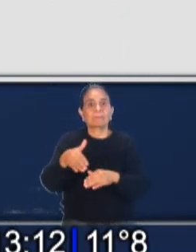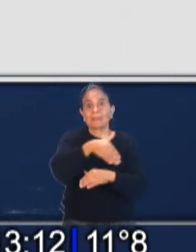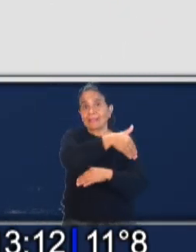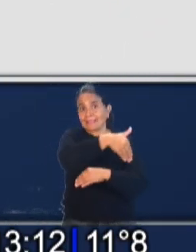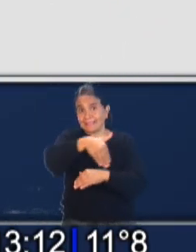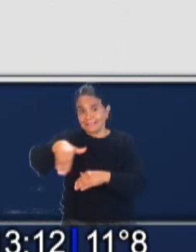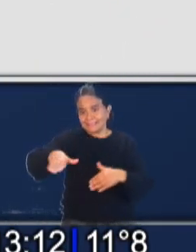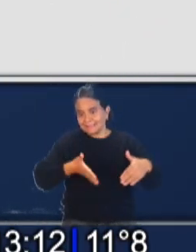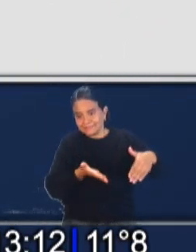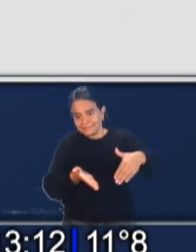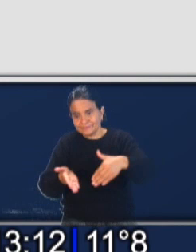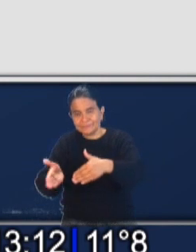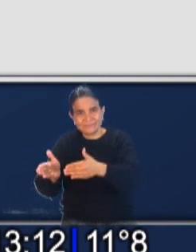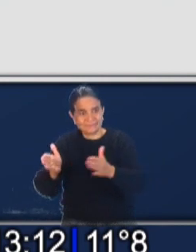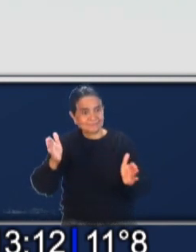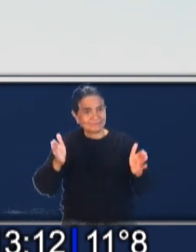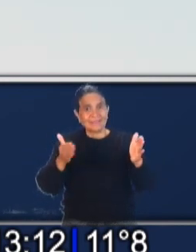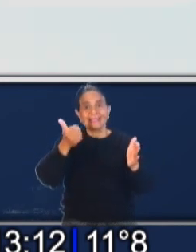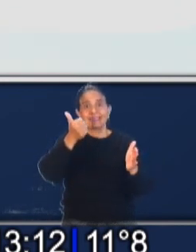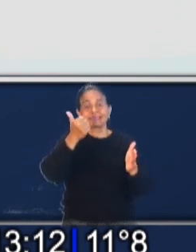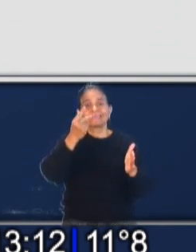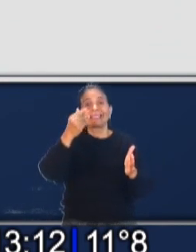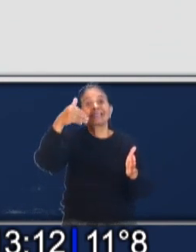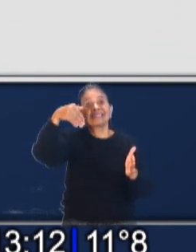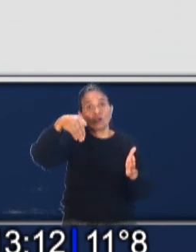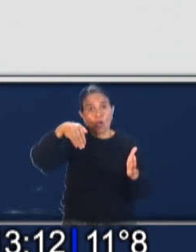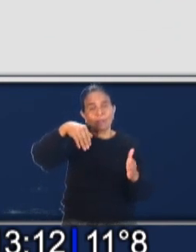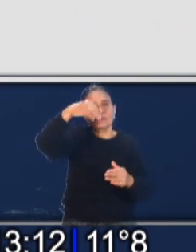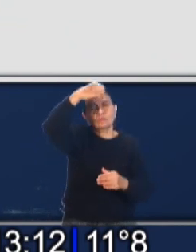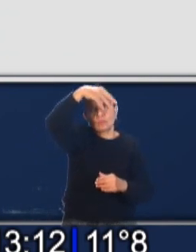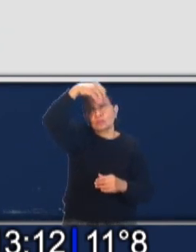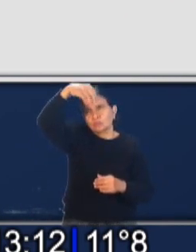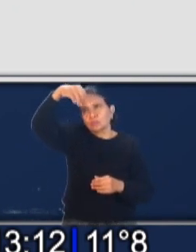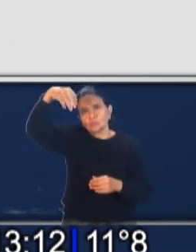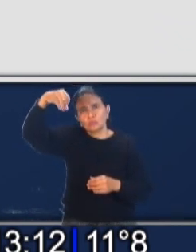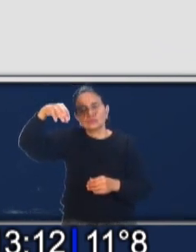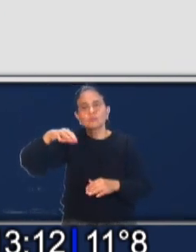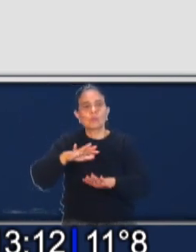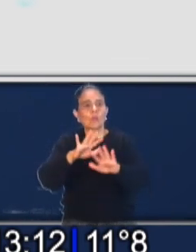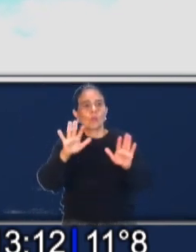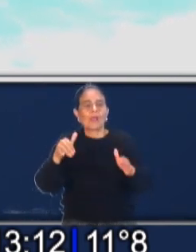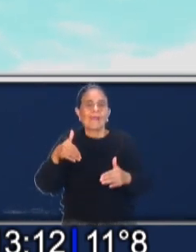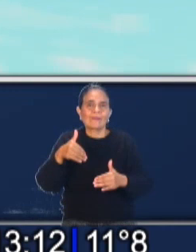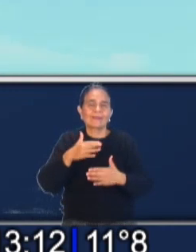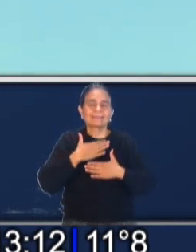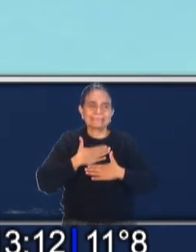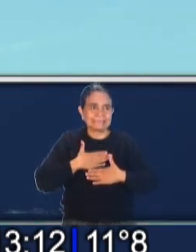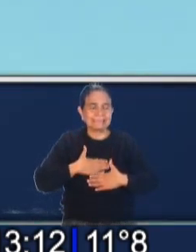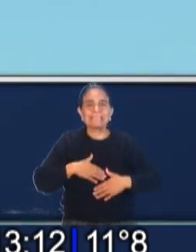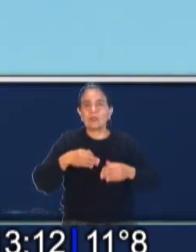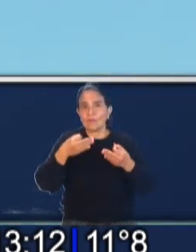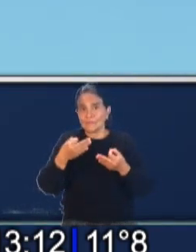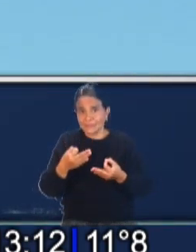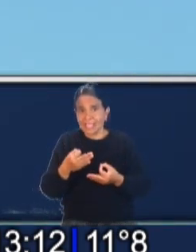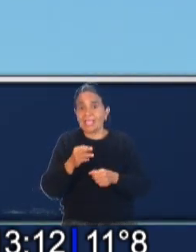que realmente nos ha traído al lugar, no solamente lo que es la seguridad y la iluminación, sino también, bueno,